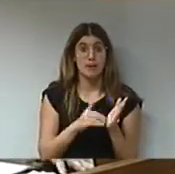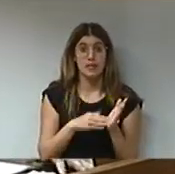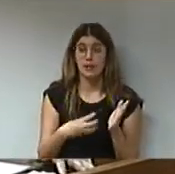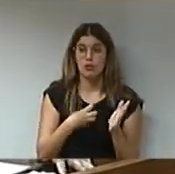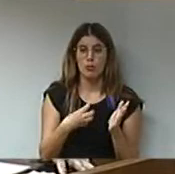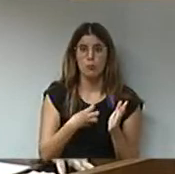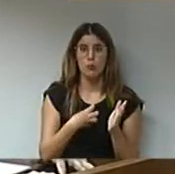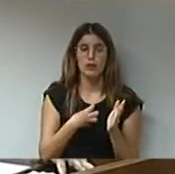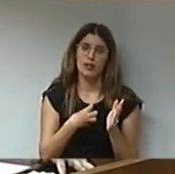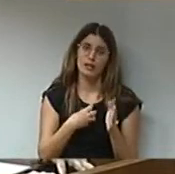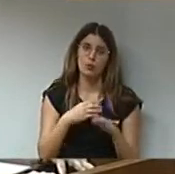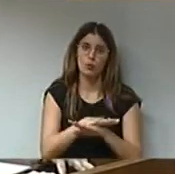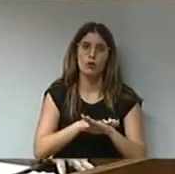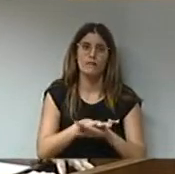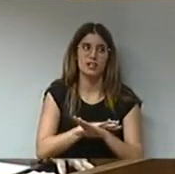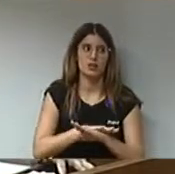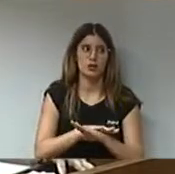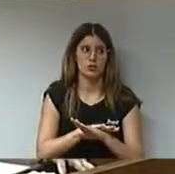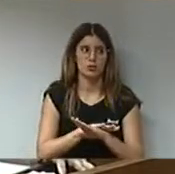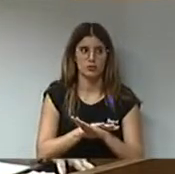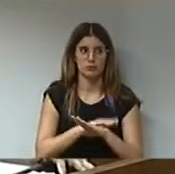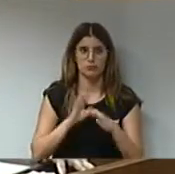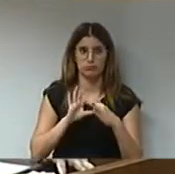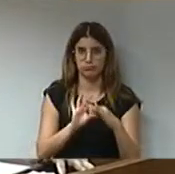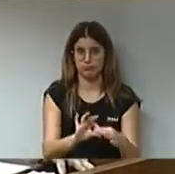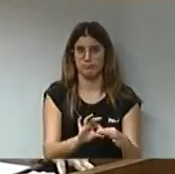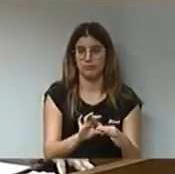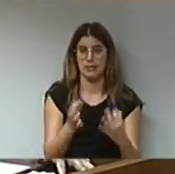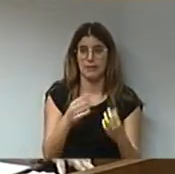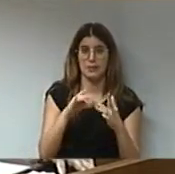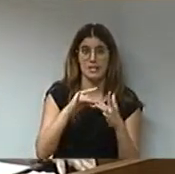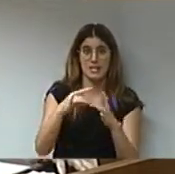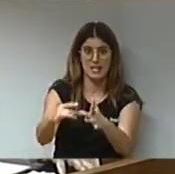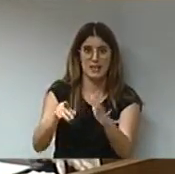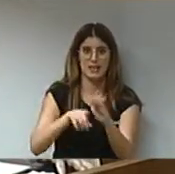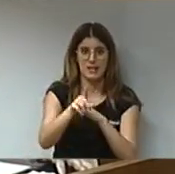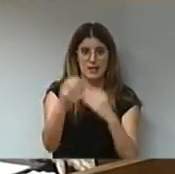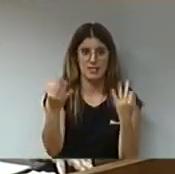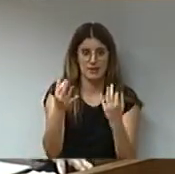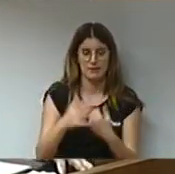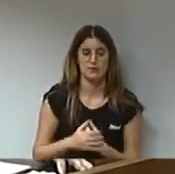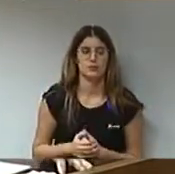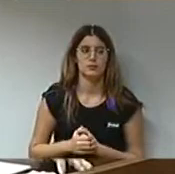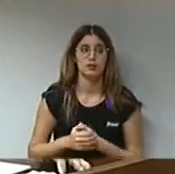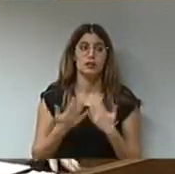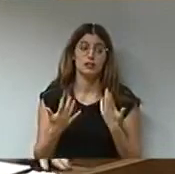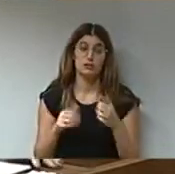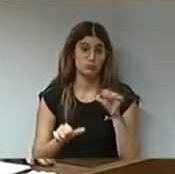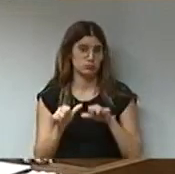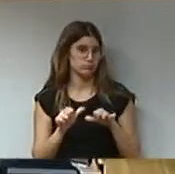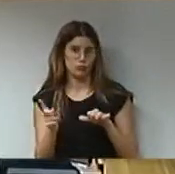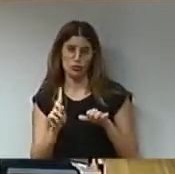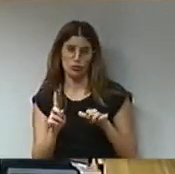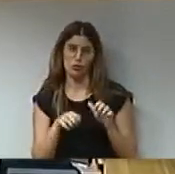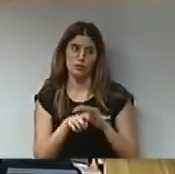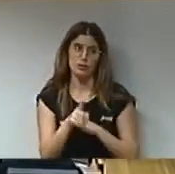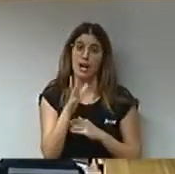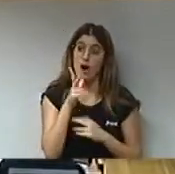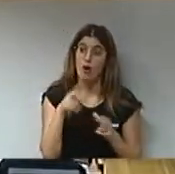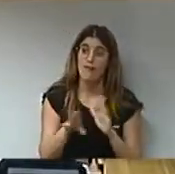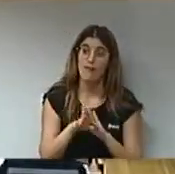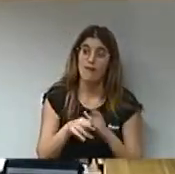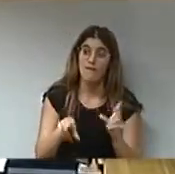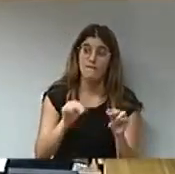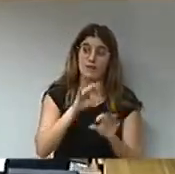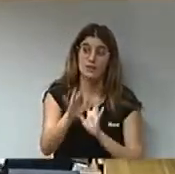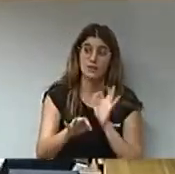a un gobierno que arrastra los pies. Tienen que seguir a un gobierno que va por delante. Así que, llegado este fin de ciclo, acordemos